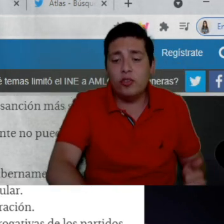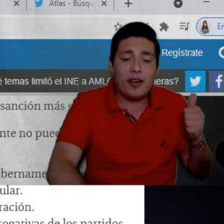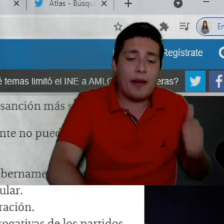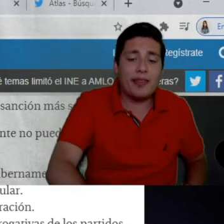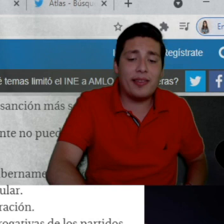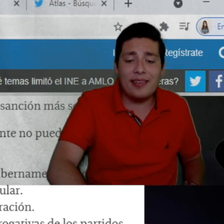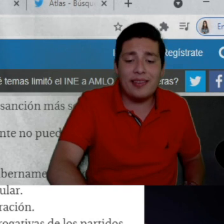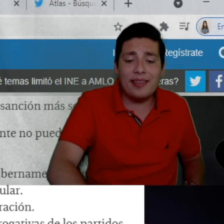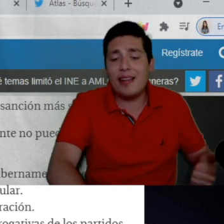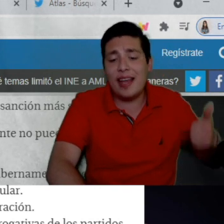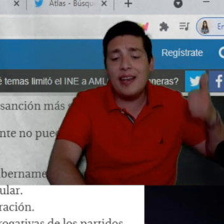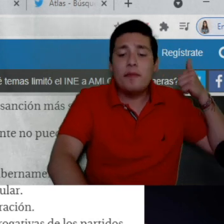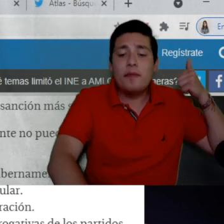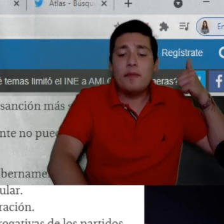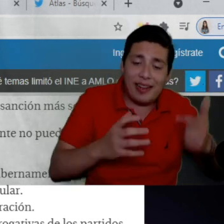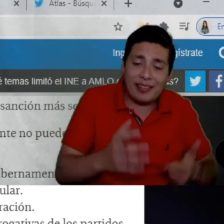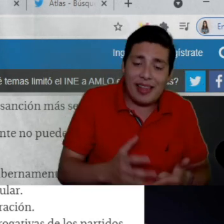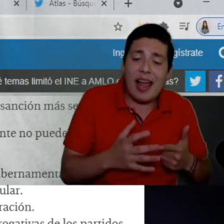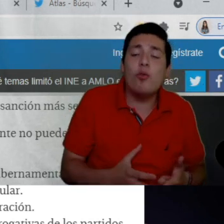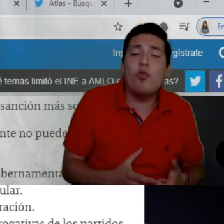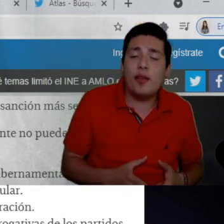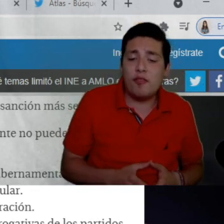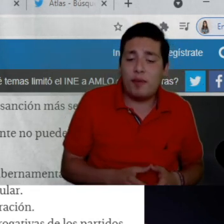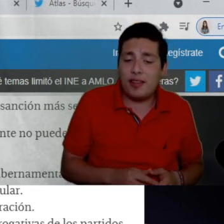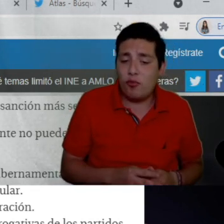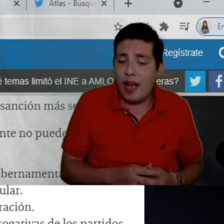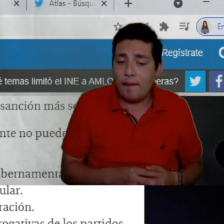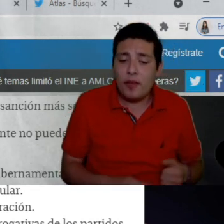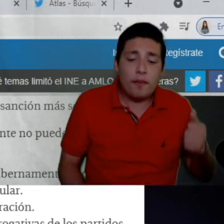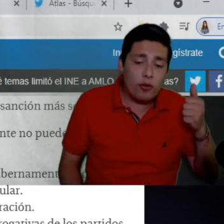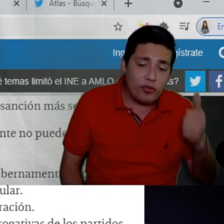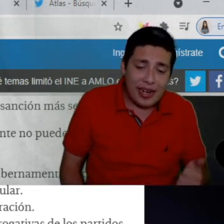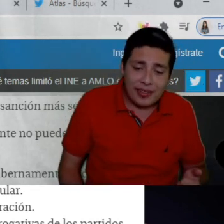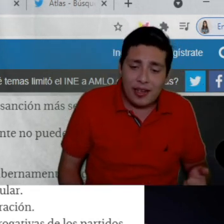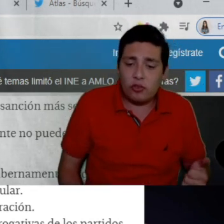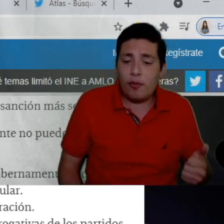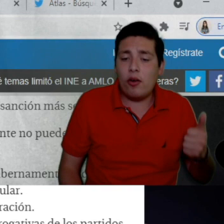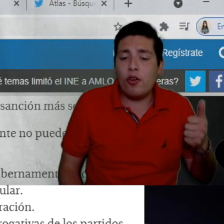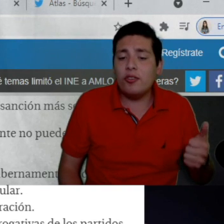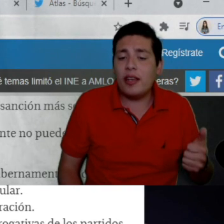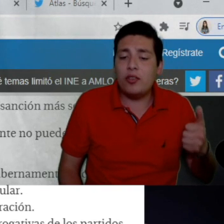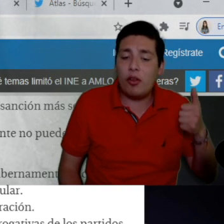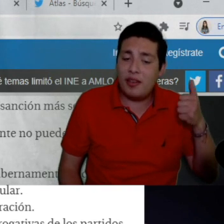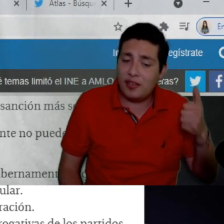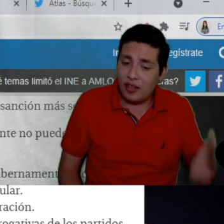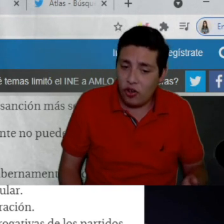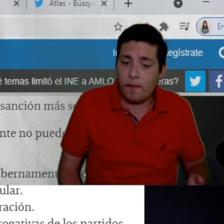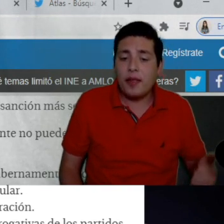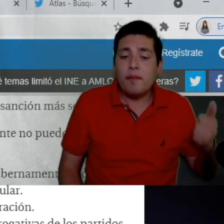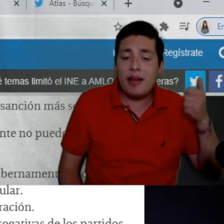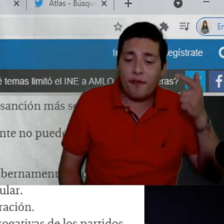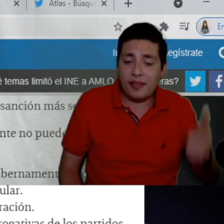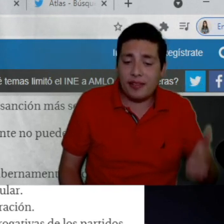acciones gubernamentales que pretendan exaltar a un gobierno en particular. Pronunciarse sobre logros en su